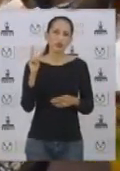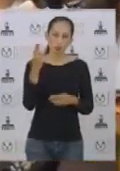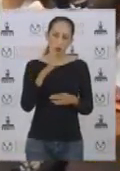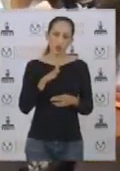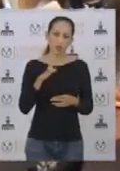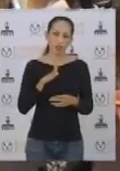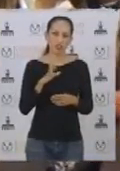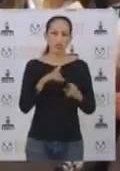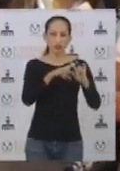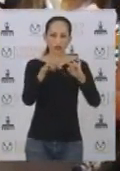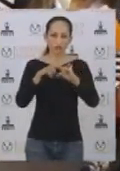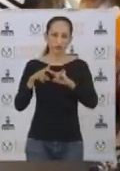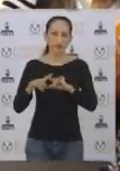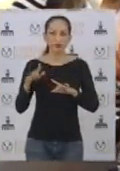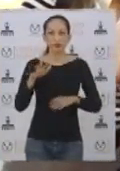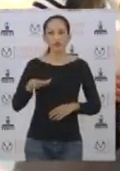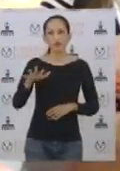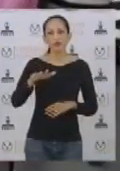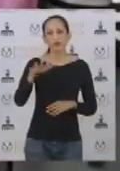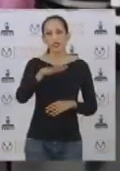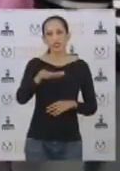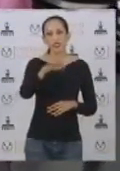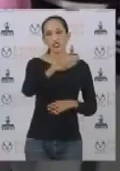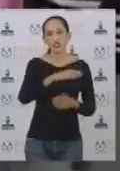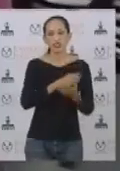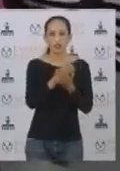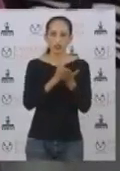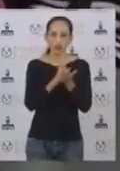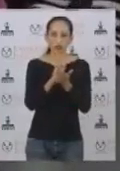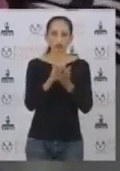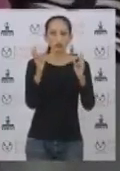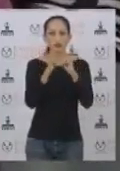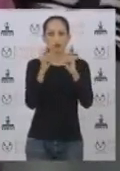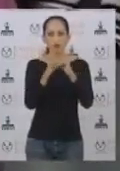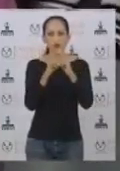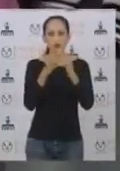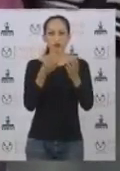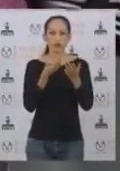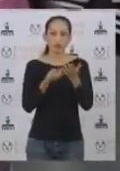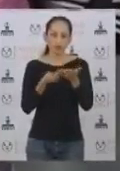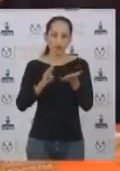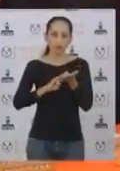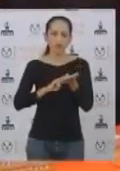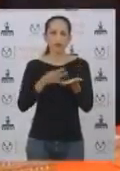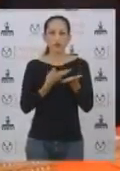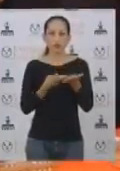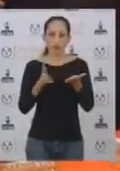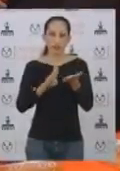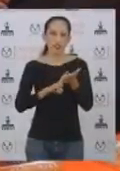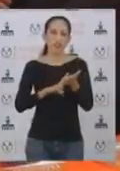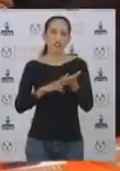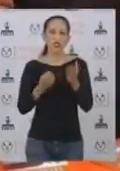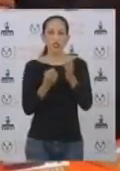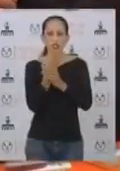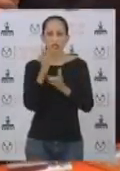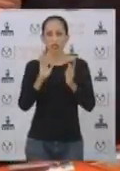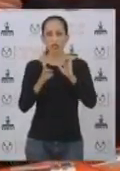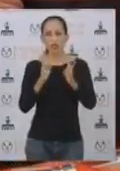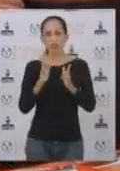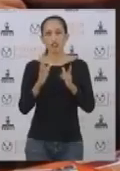la UAT, distribuidas en las unidades académicas y facultades de Victoria, Tampico, Matamoros, Reynosa,